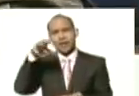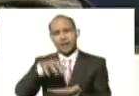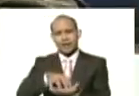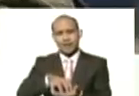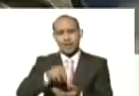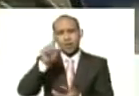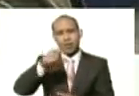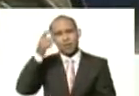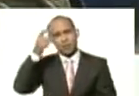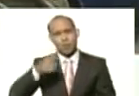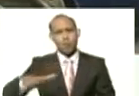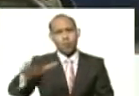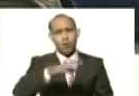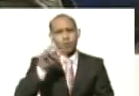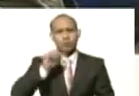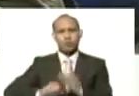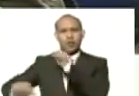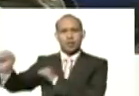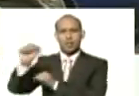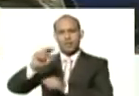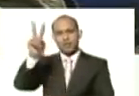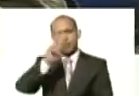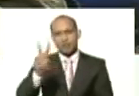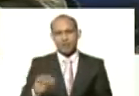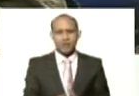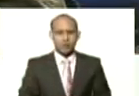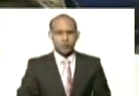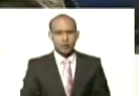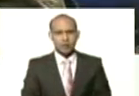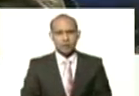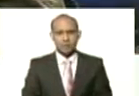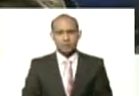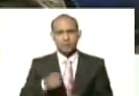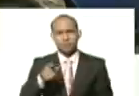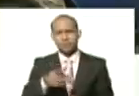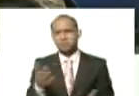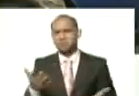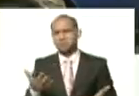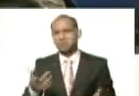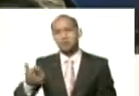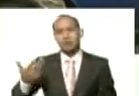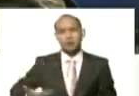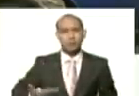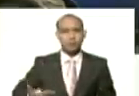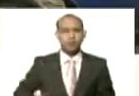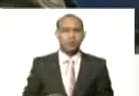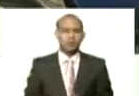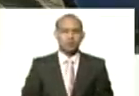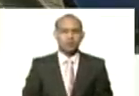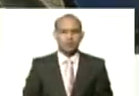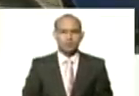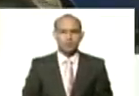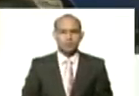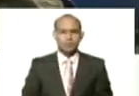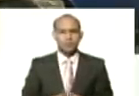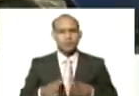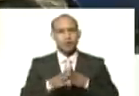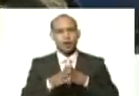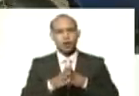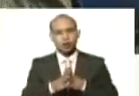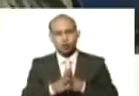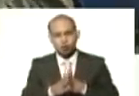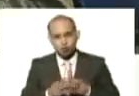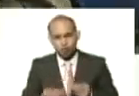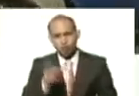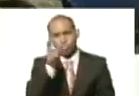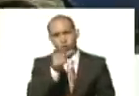para defender a Venezuela. Esto ha sido bien importante. Todo el personal